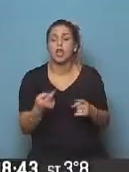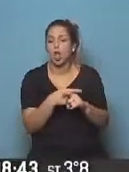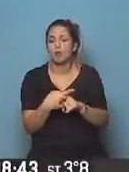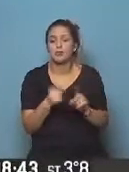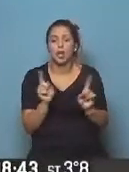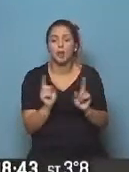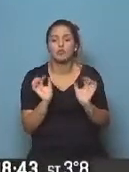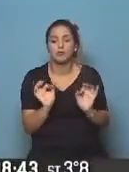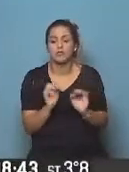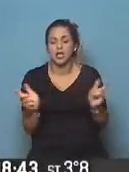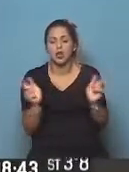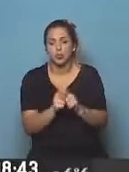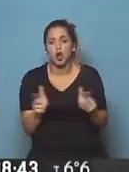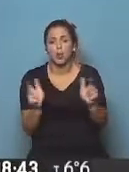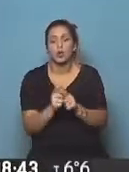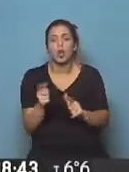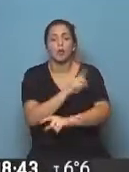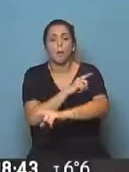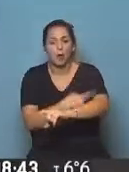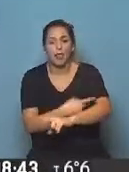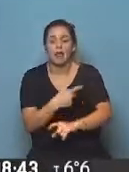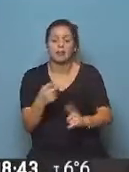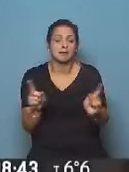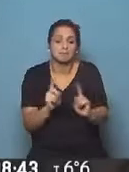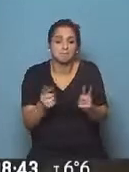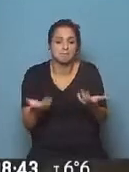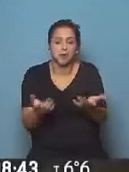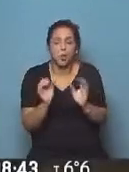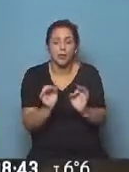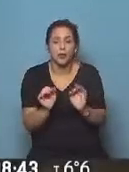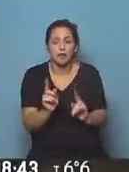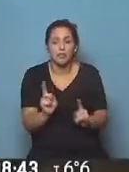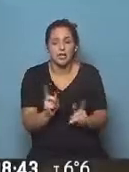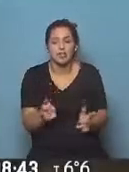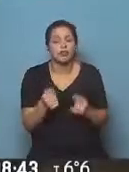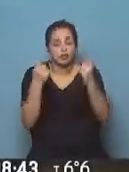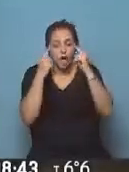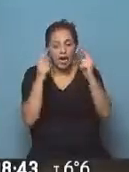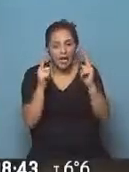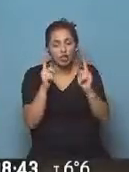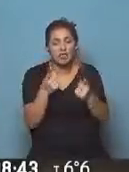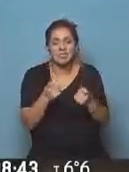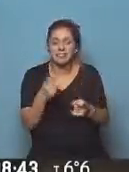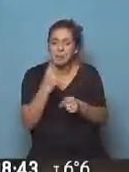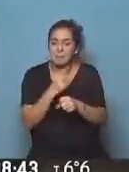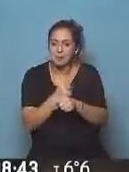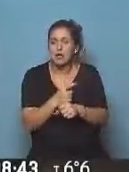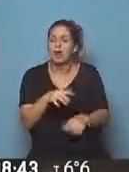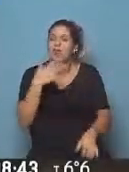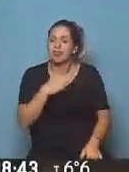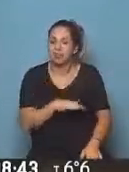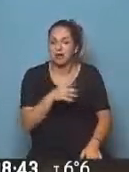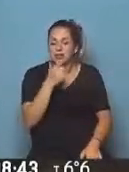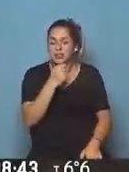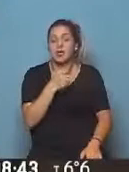reuniones entre el ejecutivo y los gobernadores no no yo creo que lo que se necesita acá primero es entender que si a